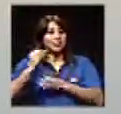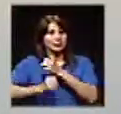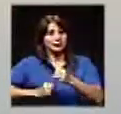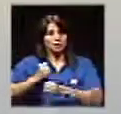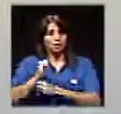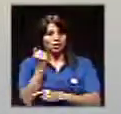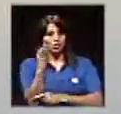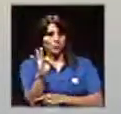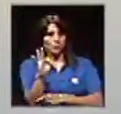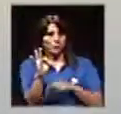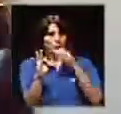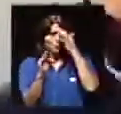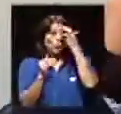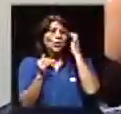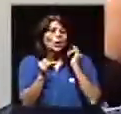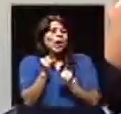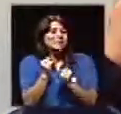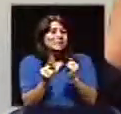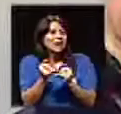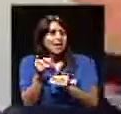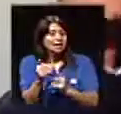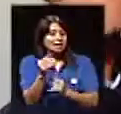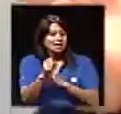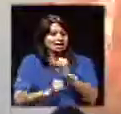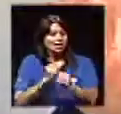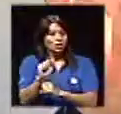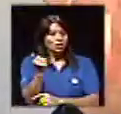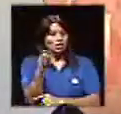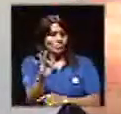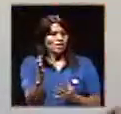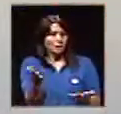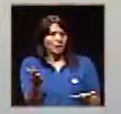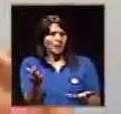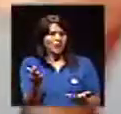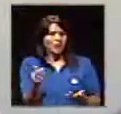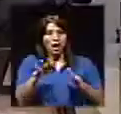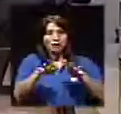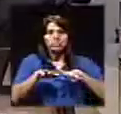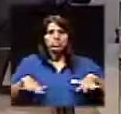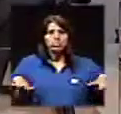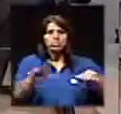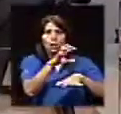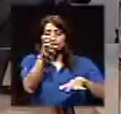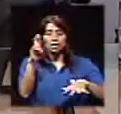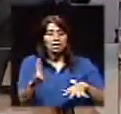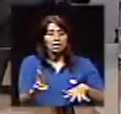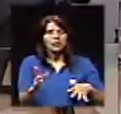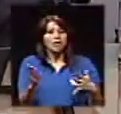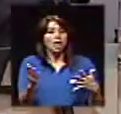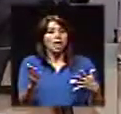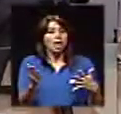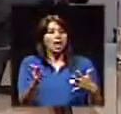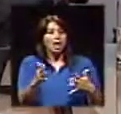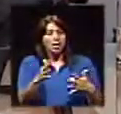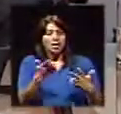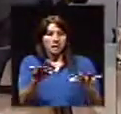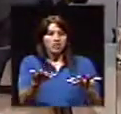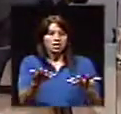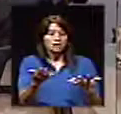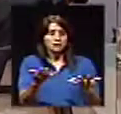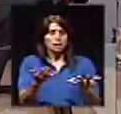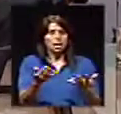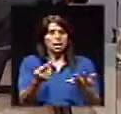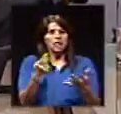XIX, hacia finales del siglo XIX, arrancó en mucho en Costa Rica, alrededor de la construcción del